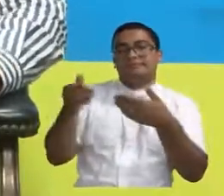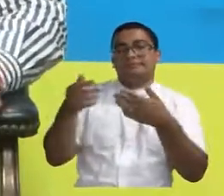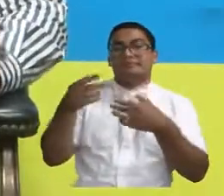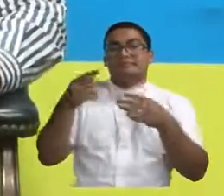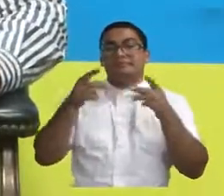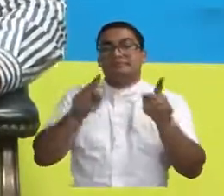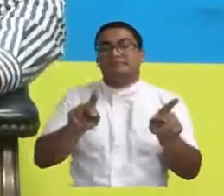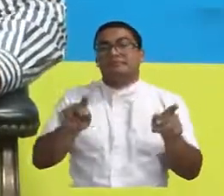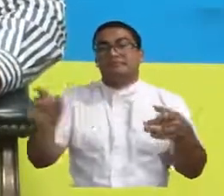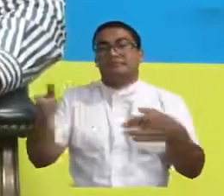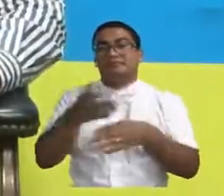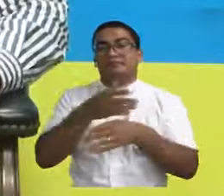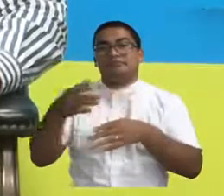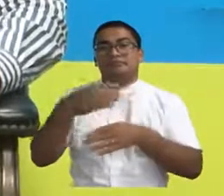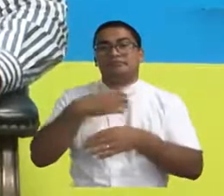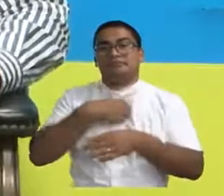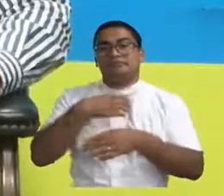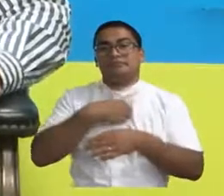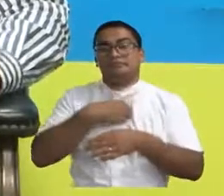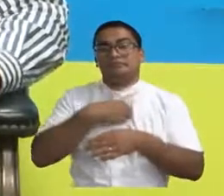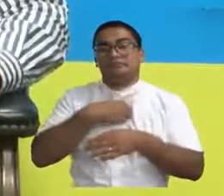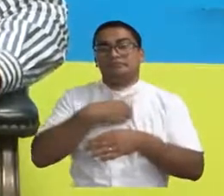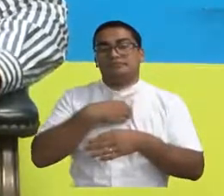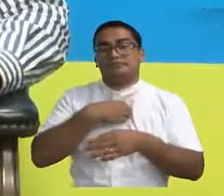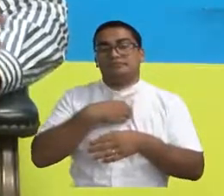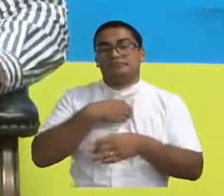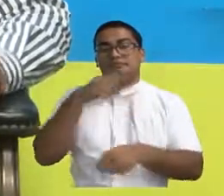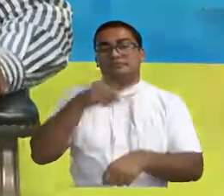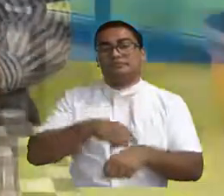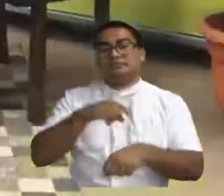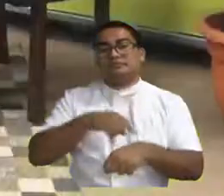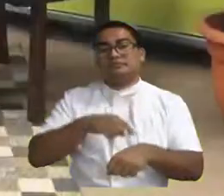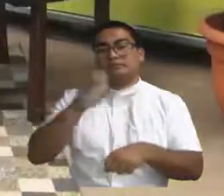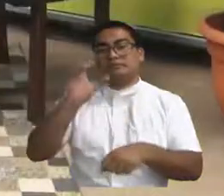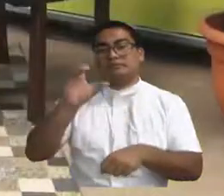no es el Es la temporada, pues, del clima. Del clima.